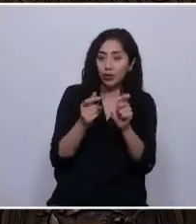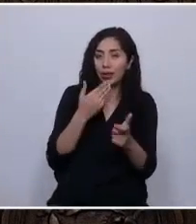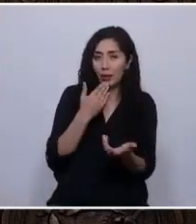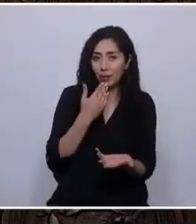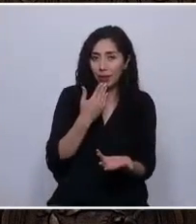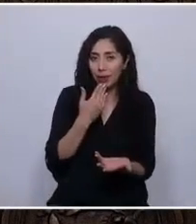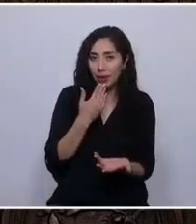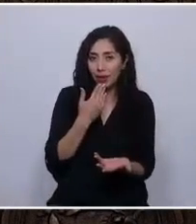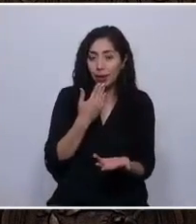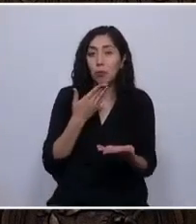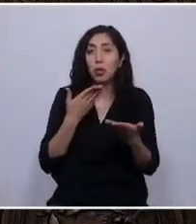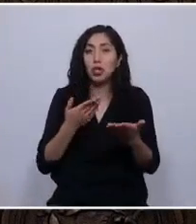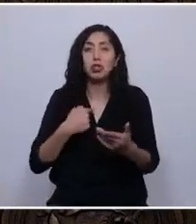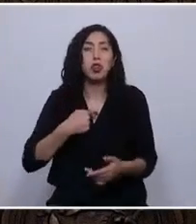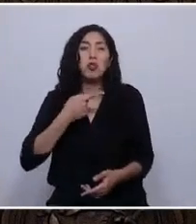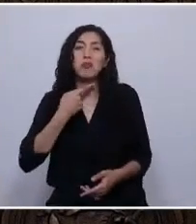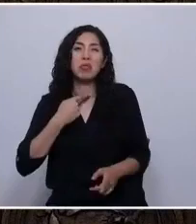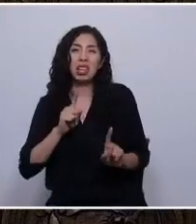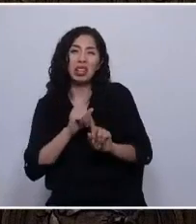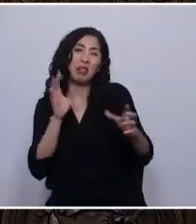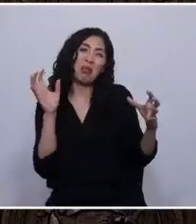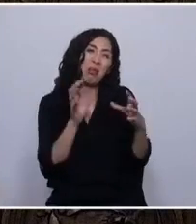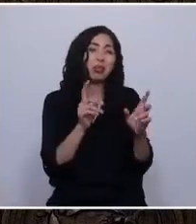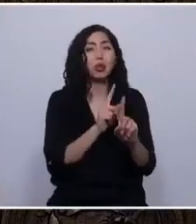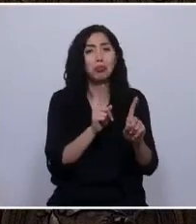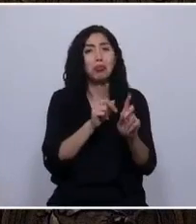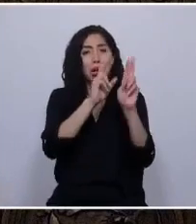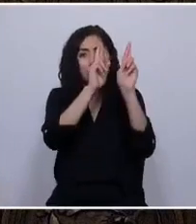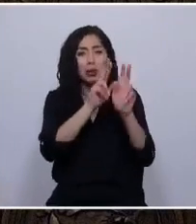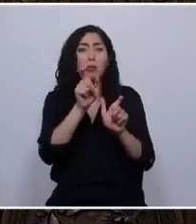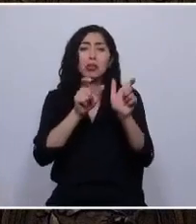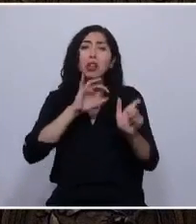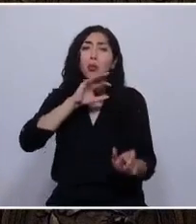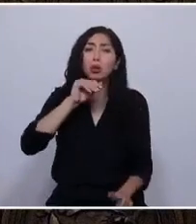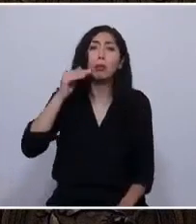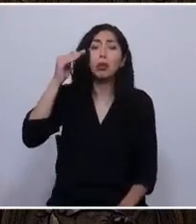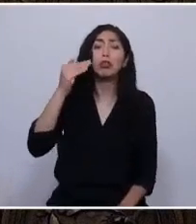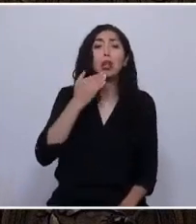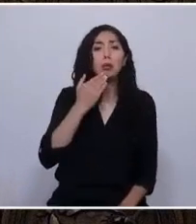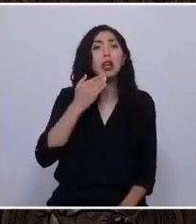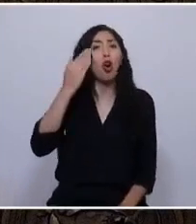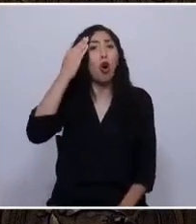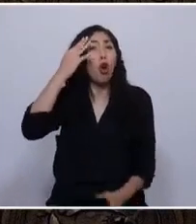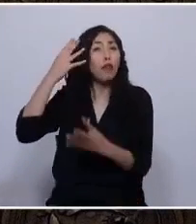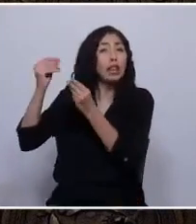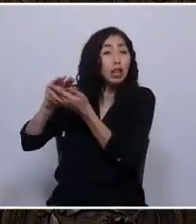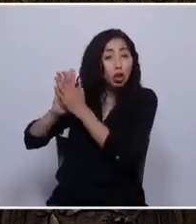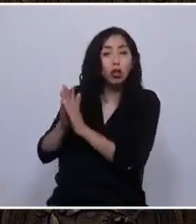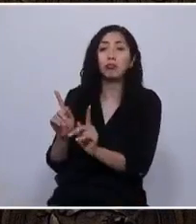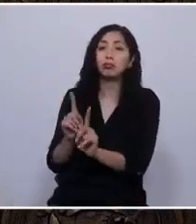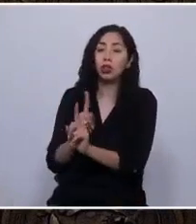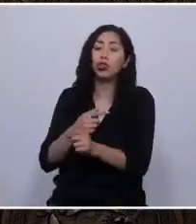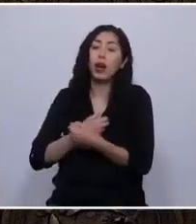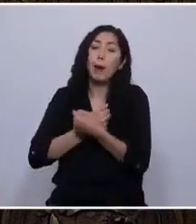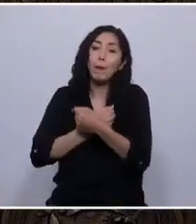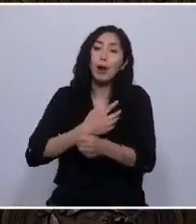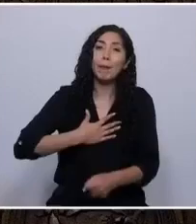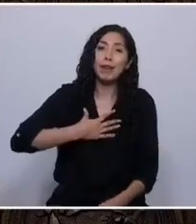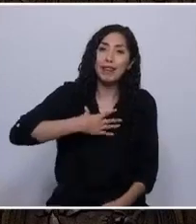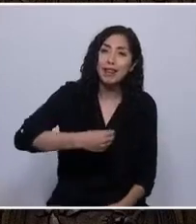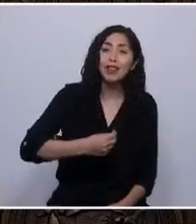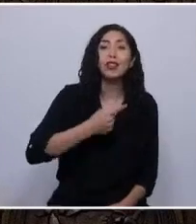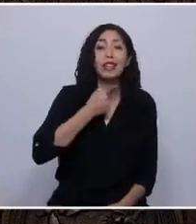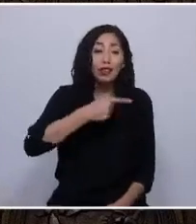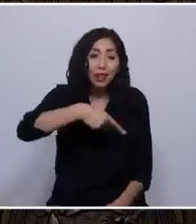no me interesa demoler. Por respeto a los más ancianos, no me interesa olvidar. Por amor a mis hijos, porque quiero que tengan un